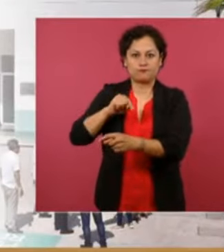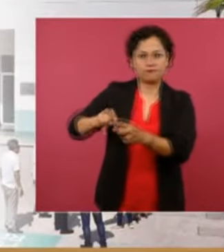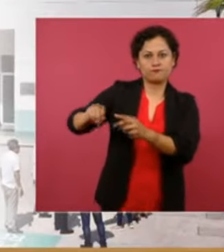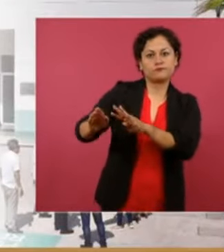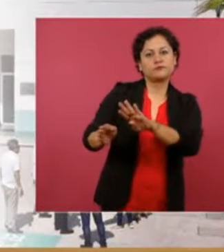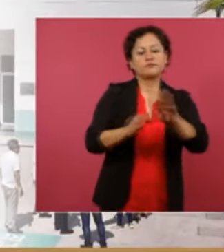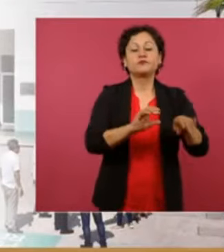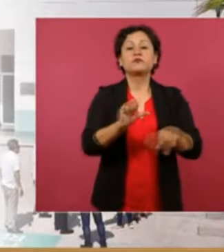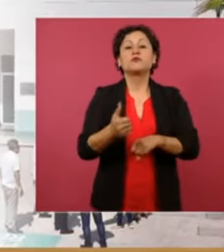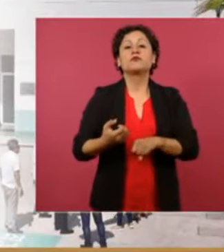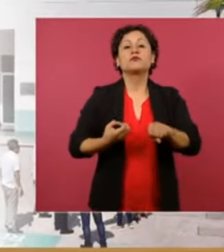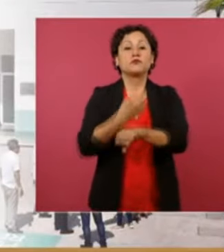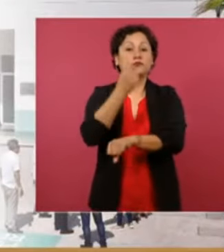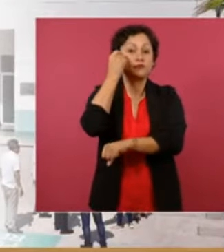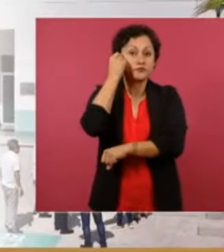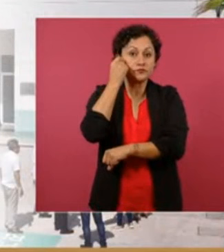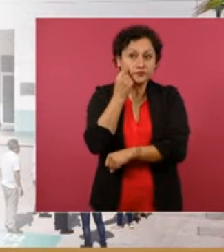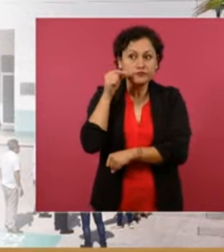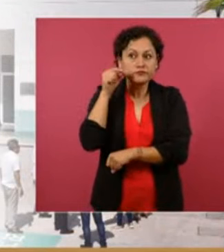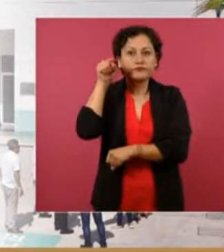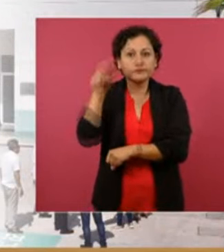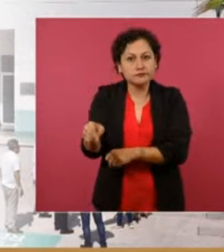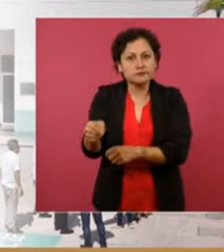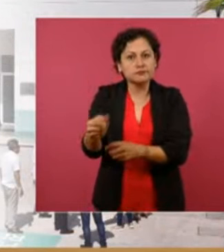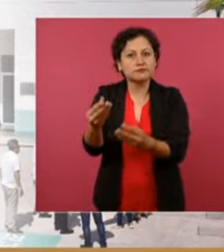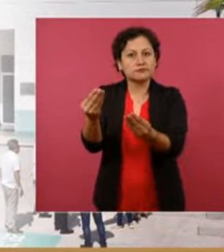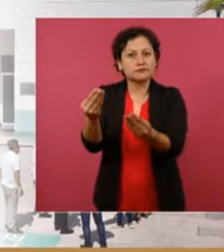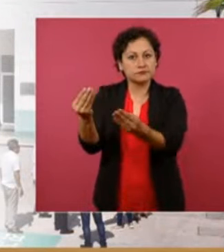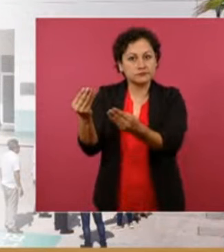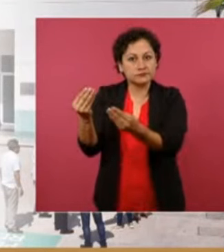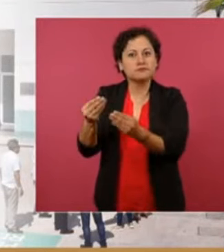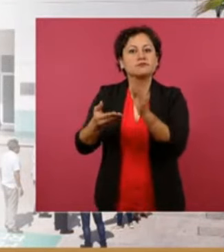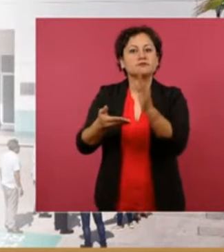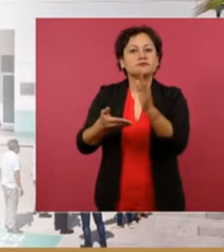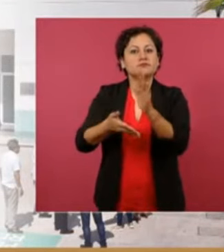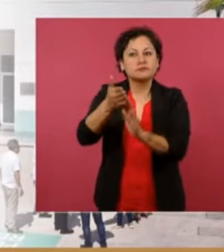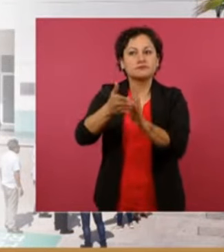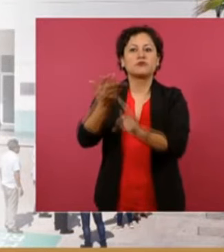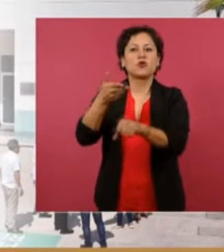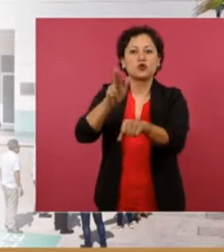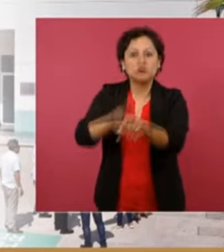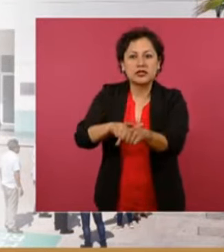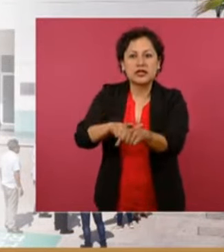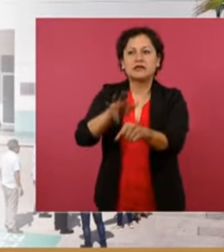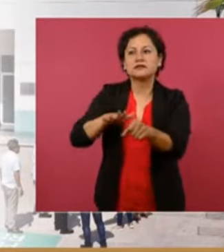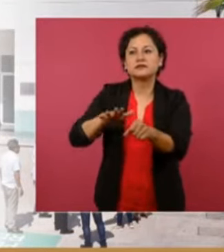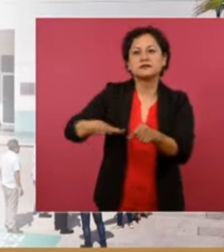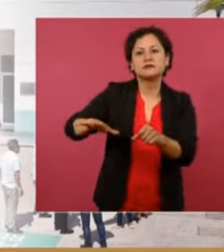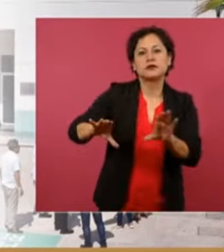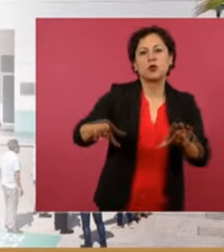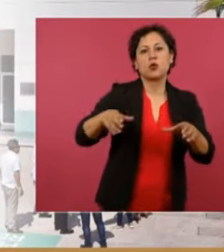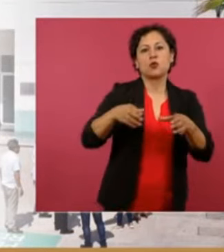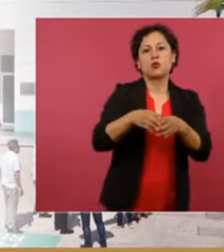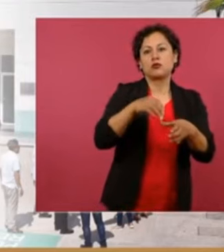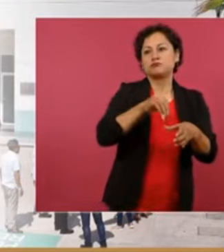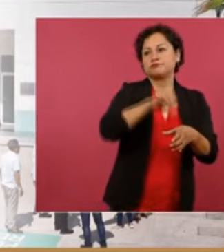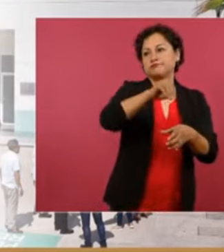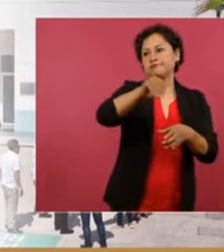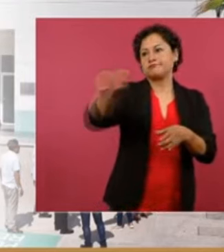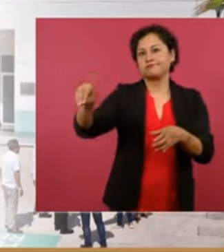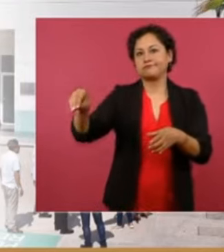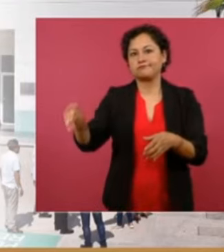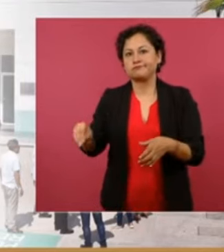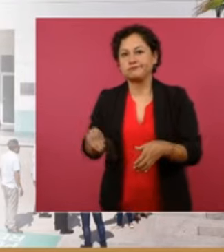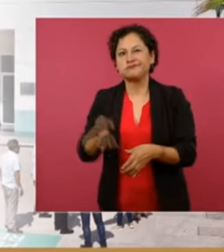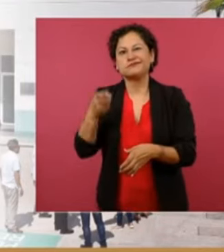estados que tenía más obras, sobre todo de hospitales comunitarios. Este es uno de los grandes problemas, hacer hospitales básico comunitarios de